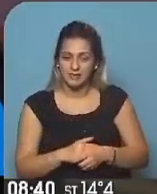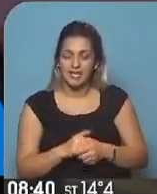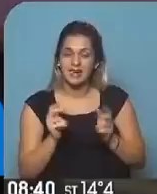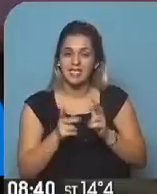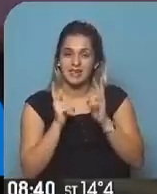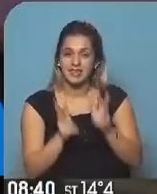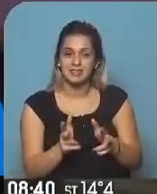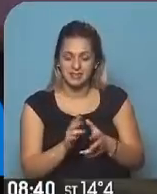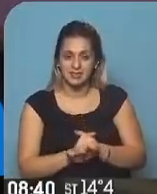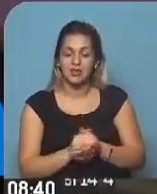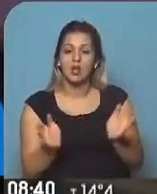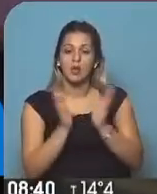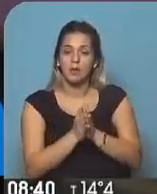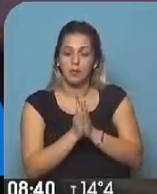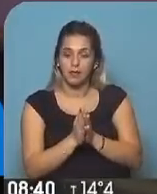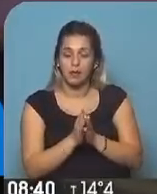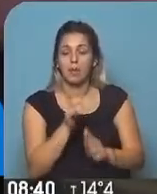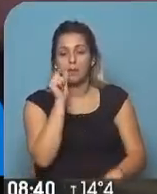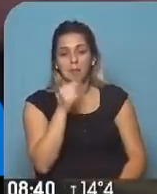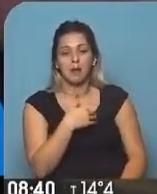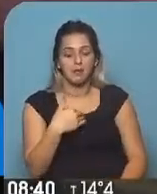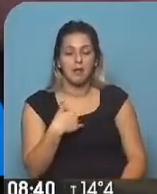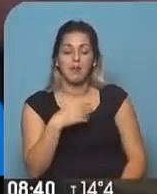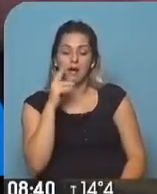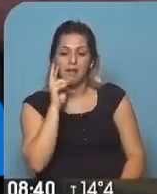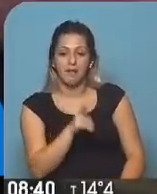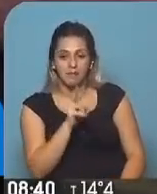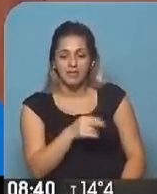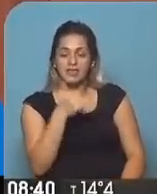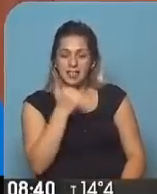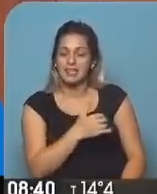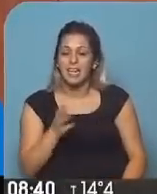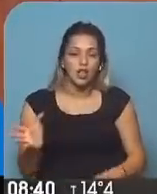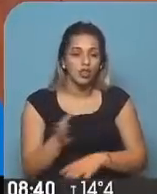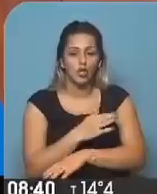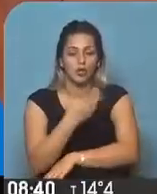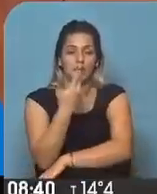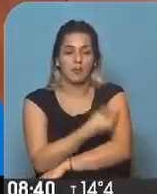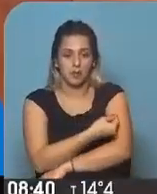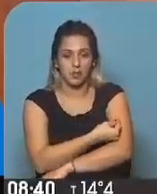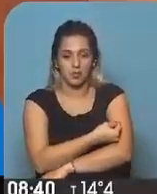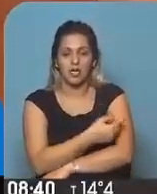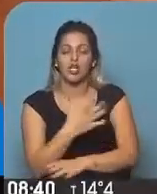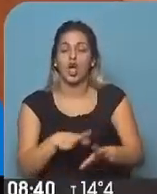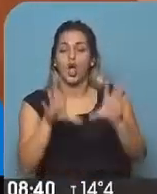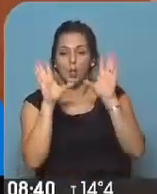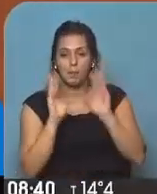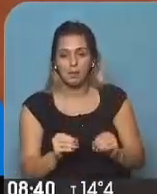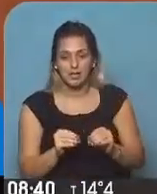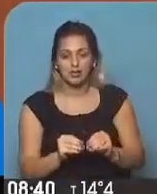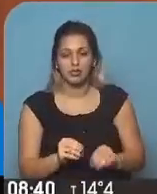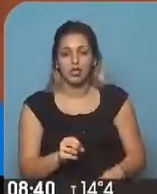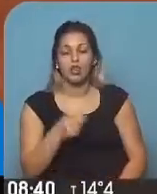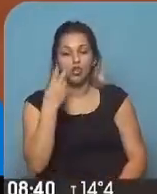decir, por favor, a los papás, fíjense que tengan todas las vacunas, que estén completas. Bien.